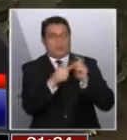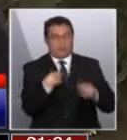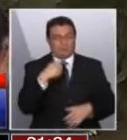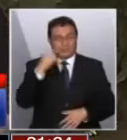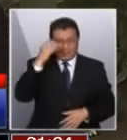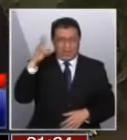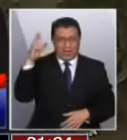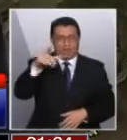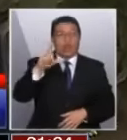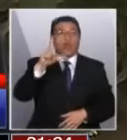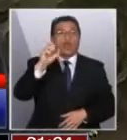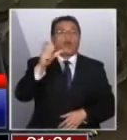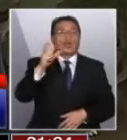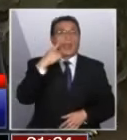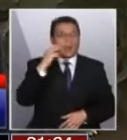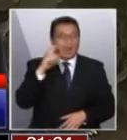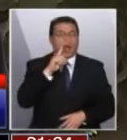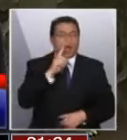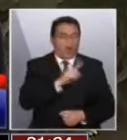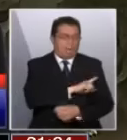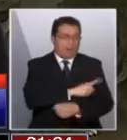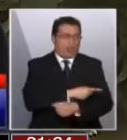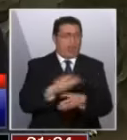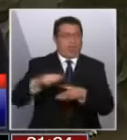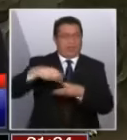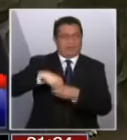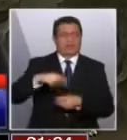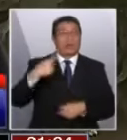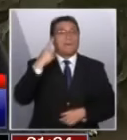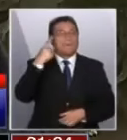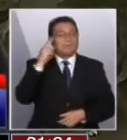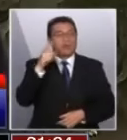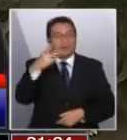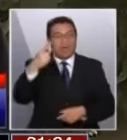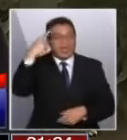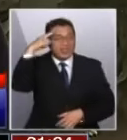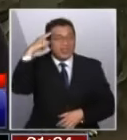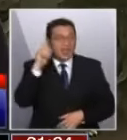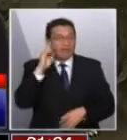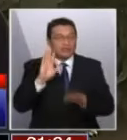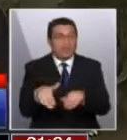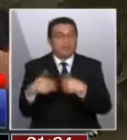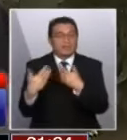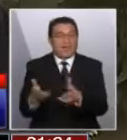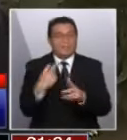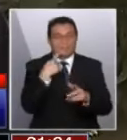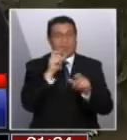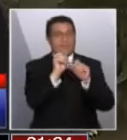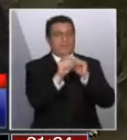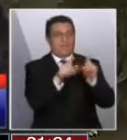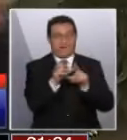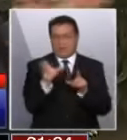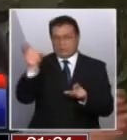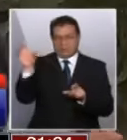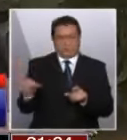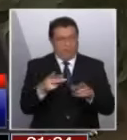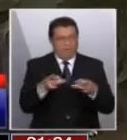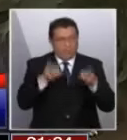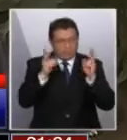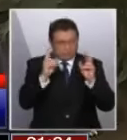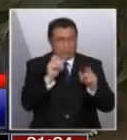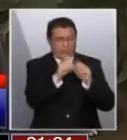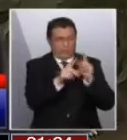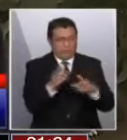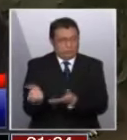longueira tiene mucho poder adentro pero el daño que se le hace cuando se defiende abiertamente una persona que tiene todo el derecho a